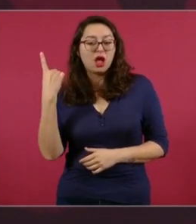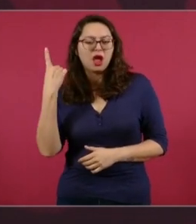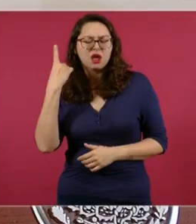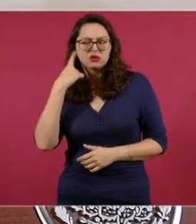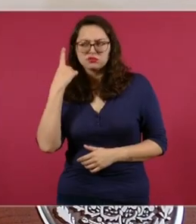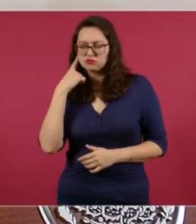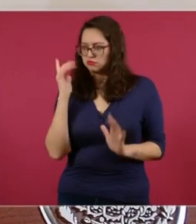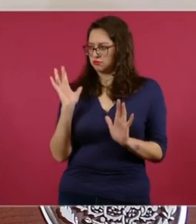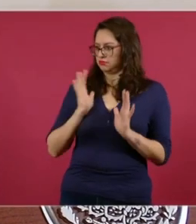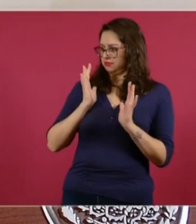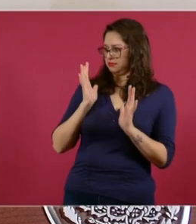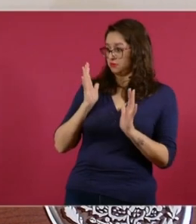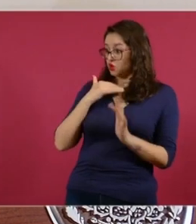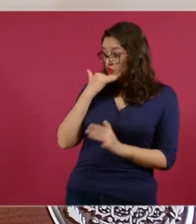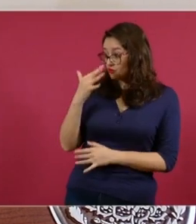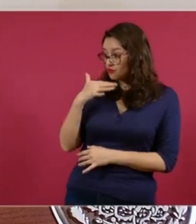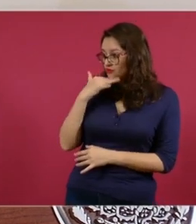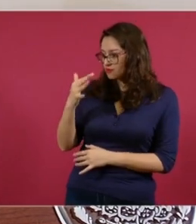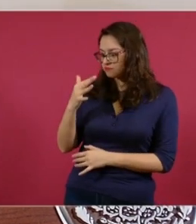hay una denuncia,